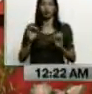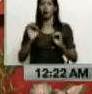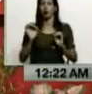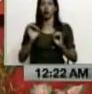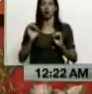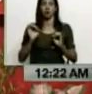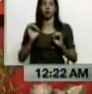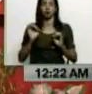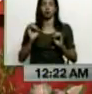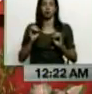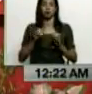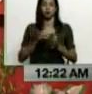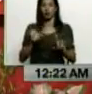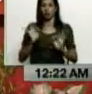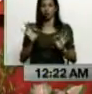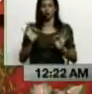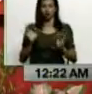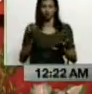obligado